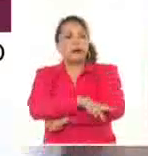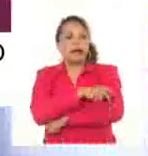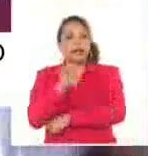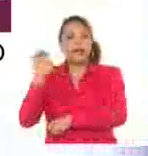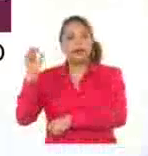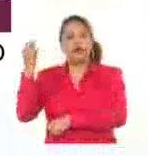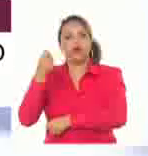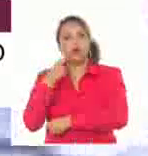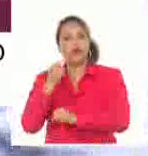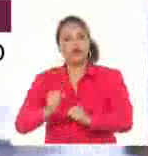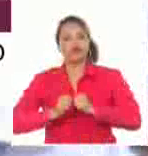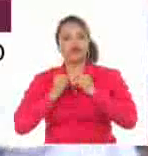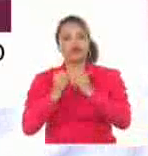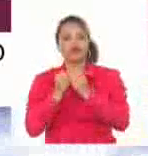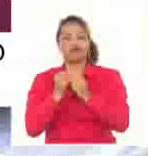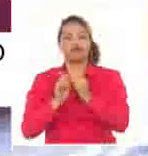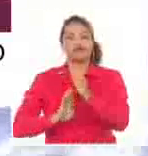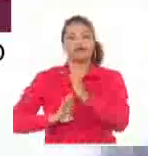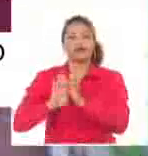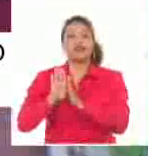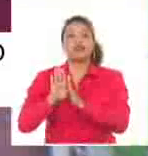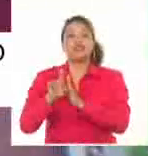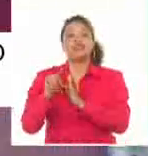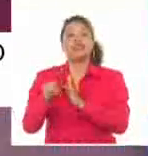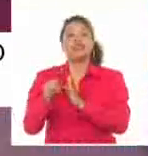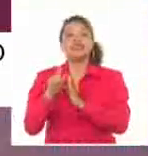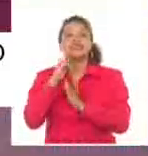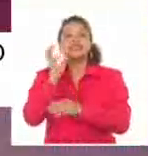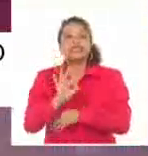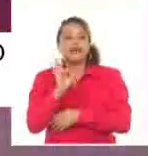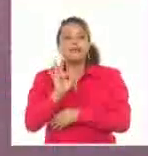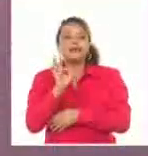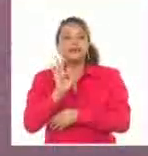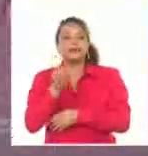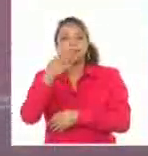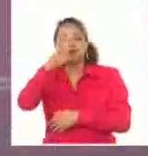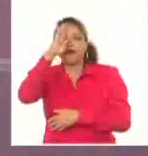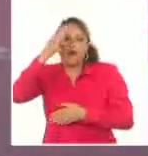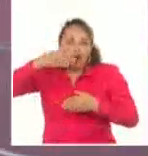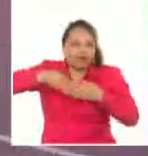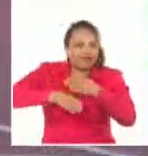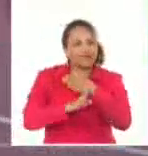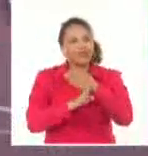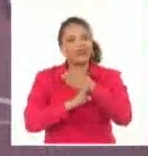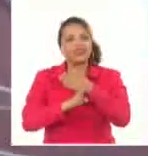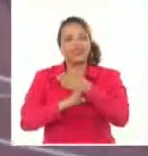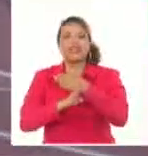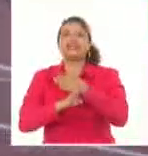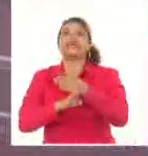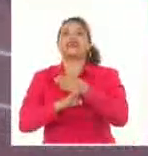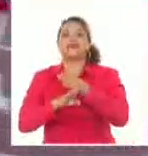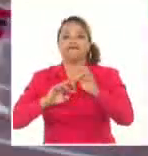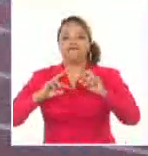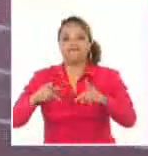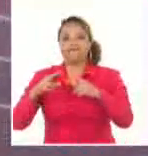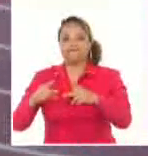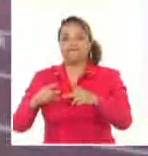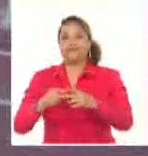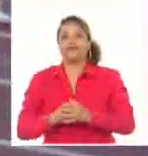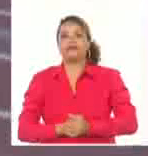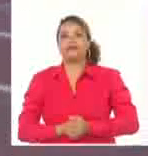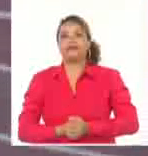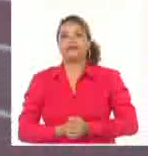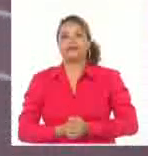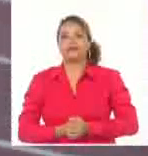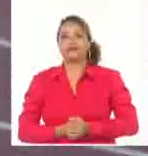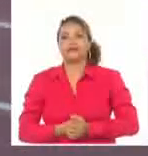bien sólidas. Y ahí, como un intruso, se ha colado Cuba en reiteradas ocasiones. Medalla de oro